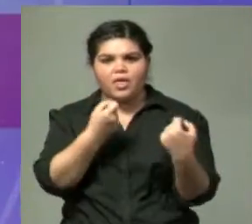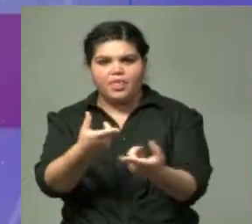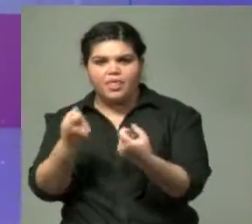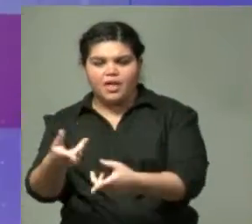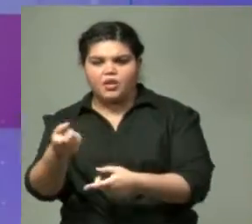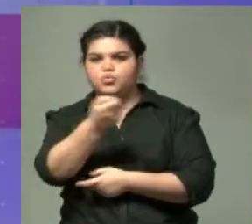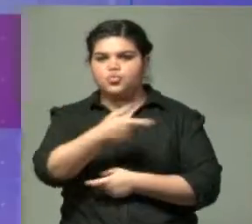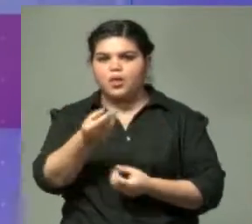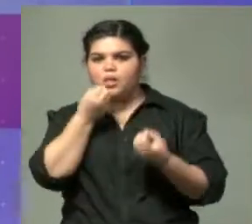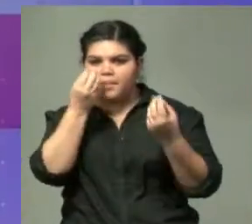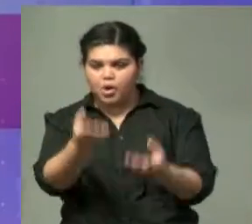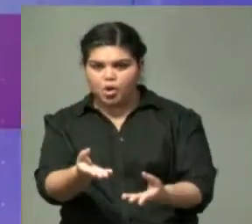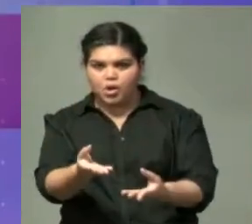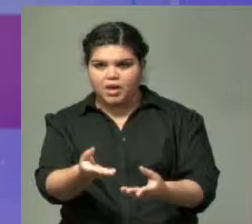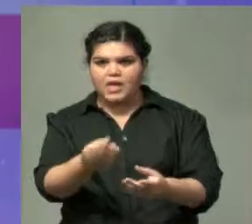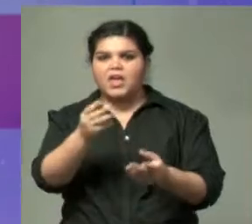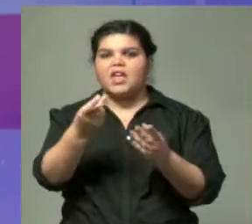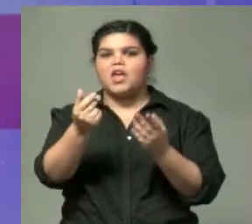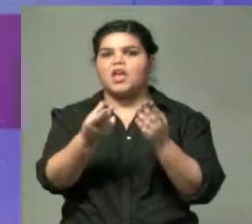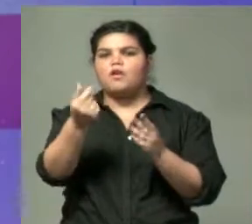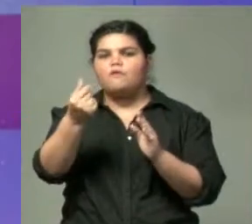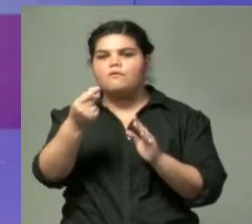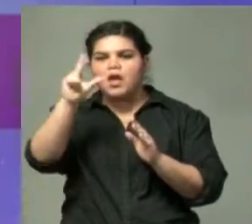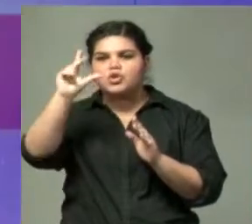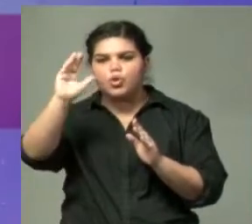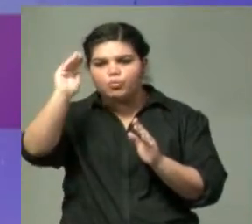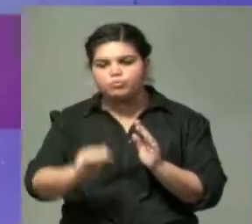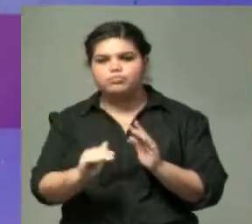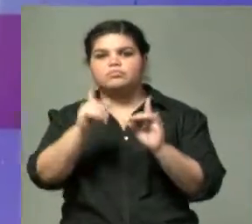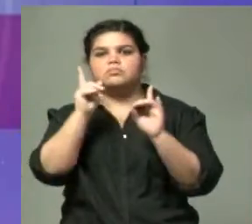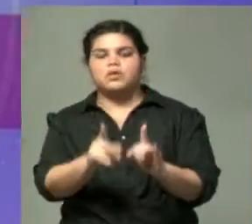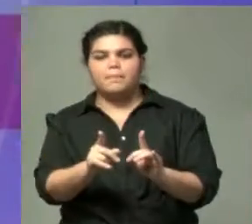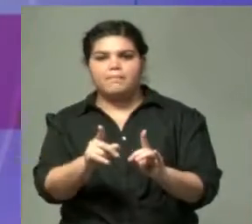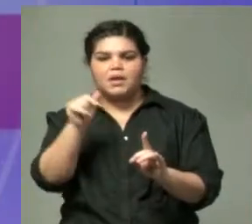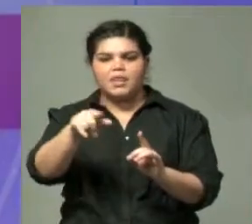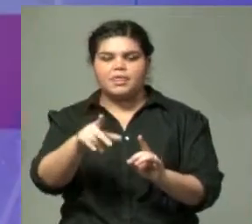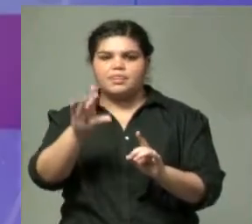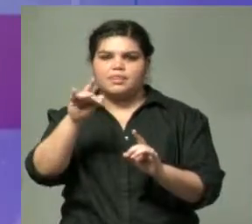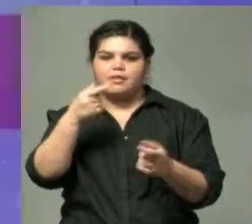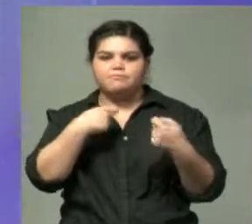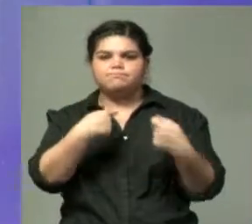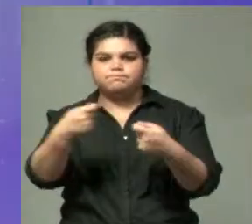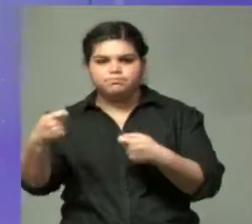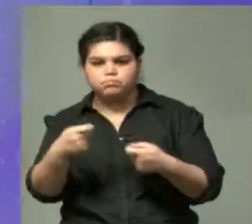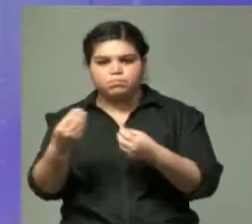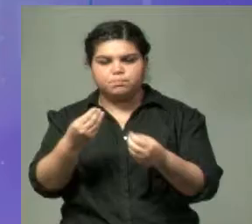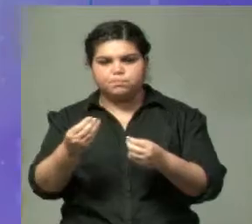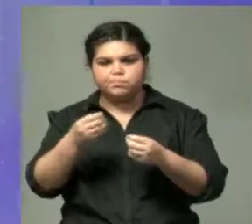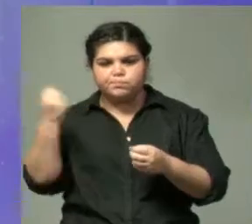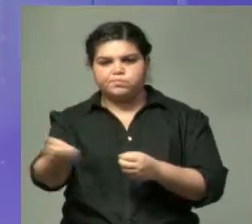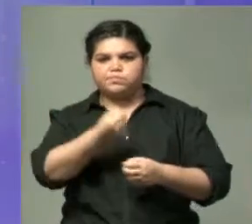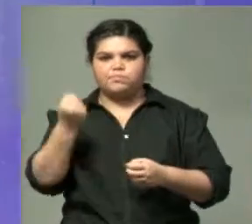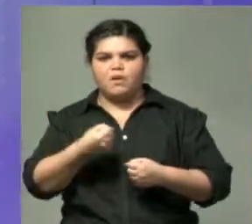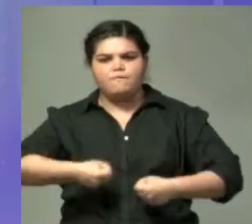los salarios, va a bajar la inflación, va a bajar el déficit y por tanto va a crear las bases para un crecimiento